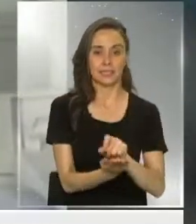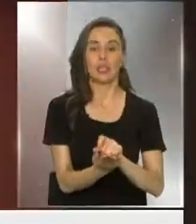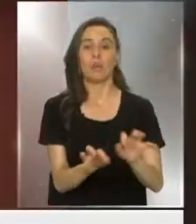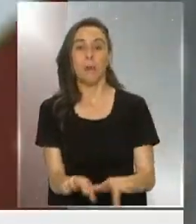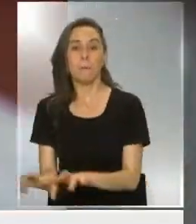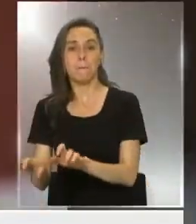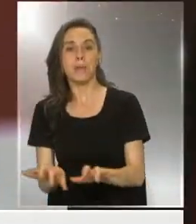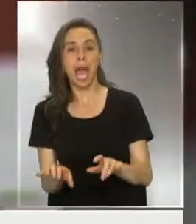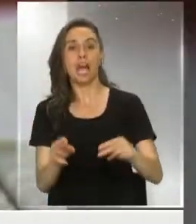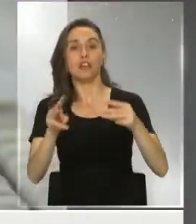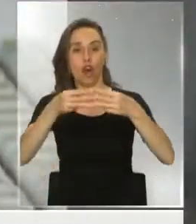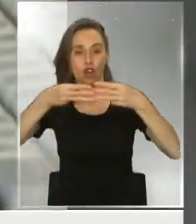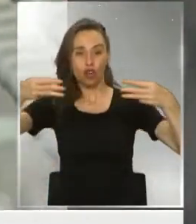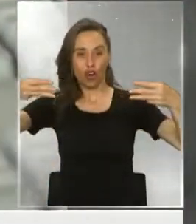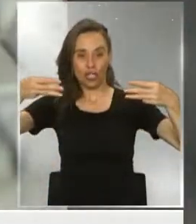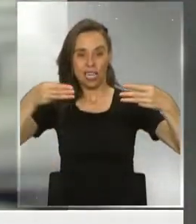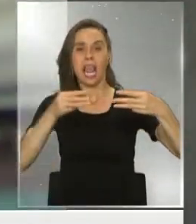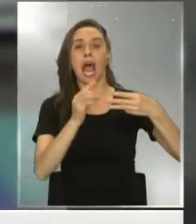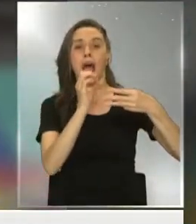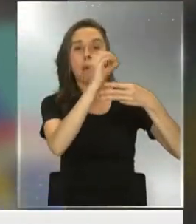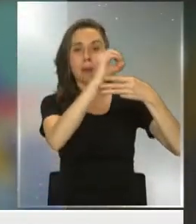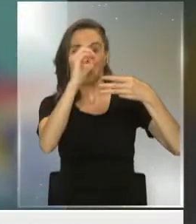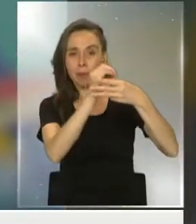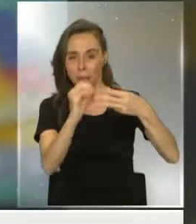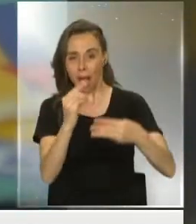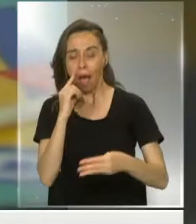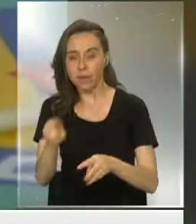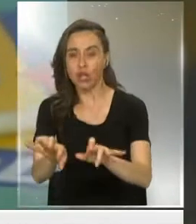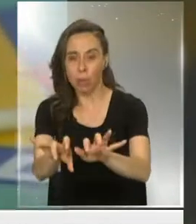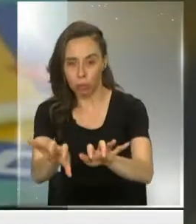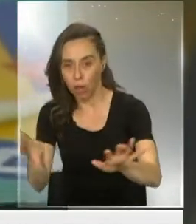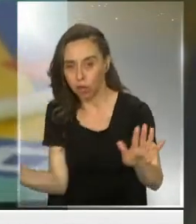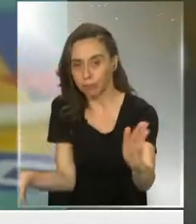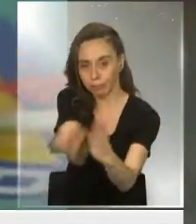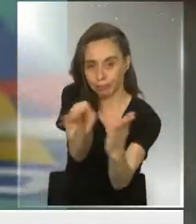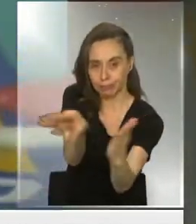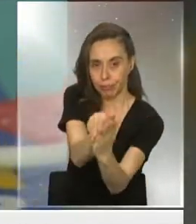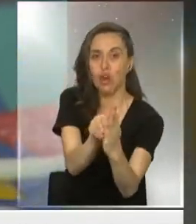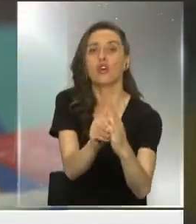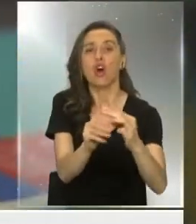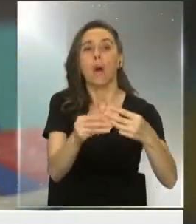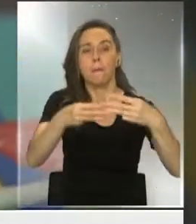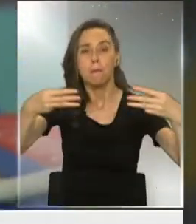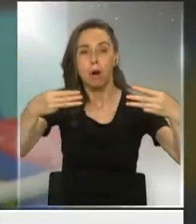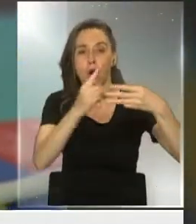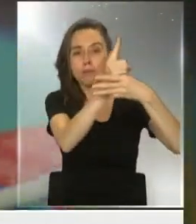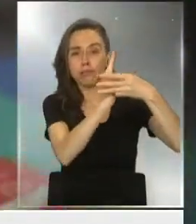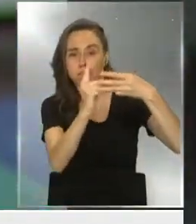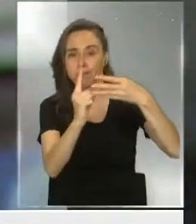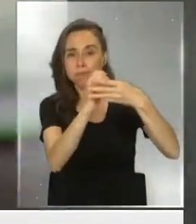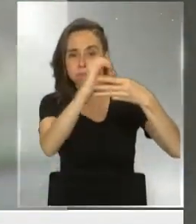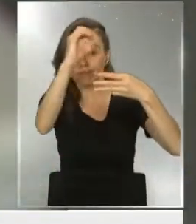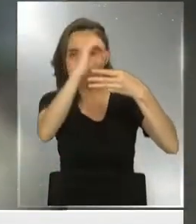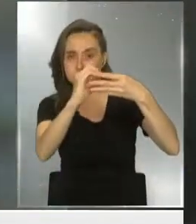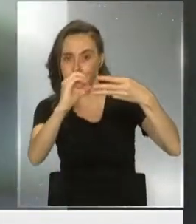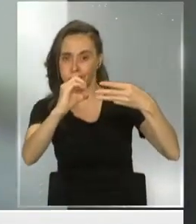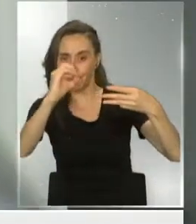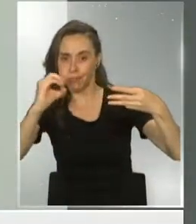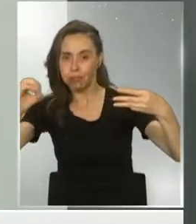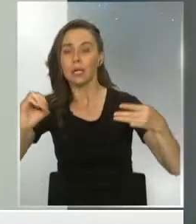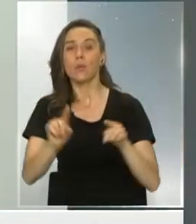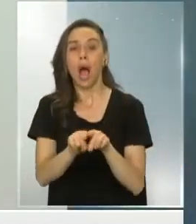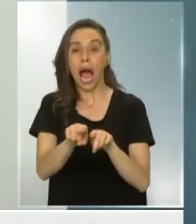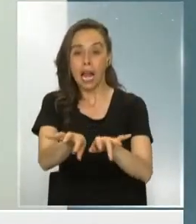piano. Empiezo a generar los compases aquí y de la misma forma que fuera un